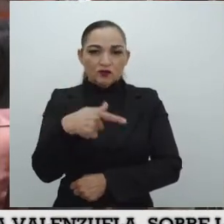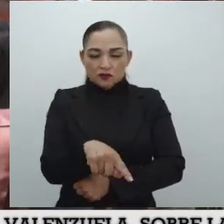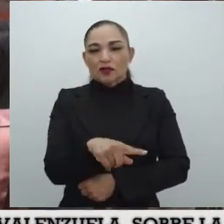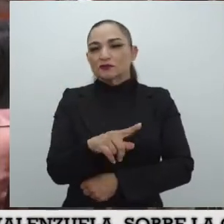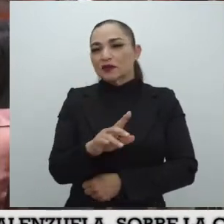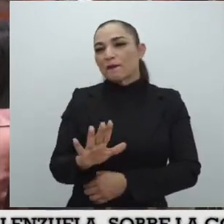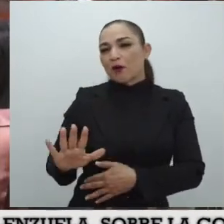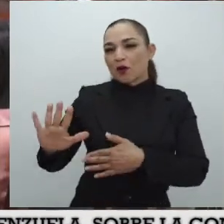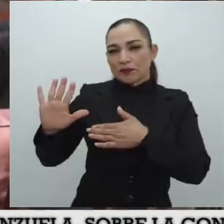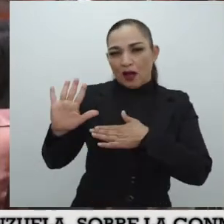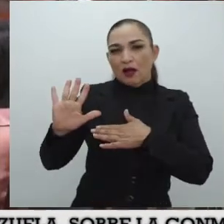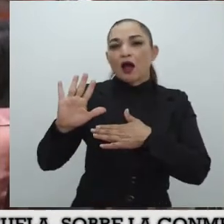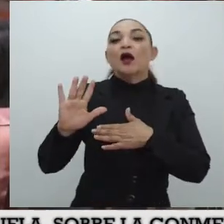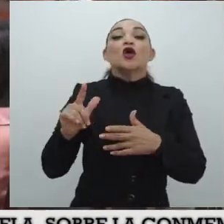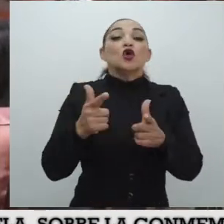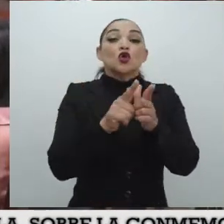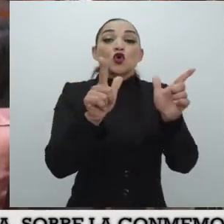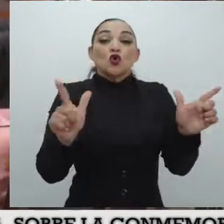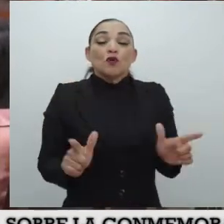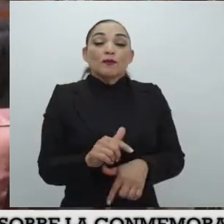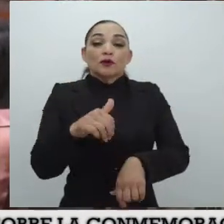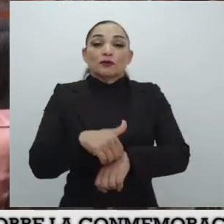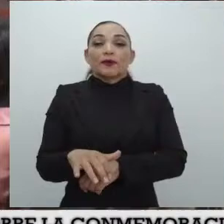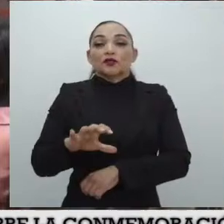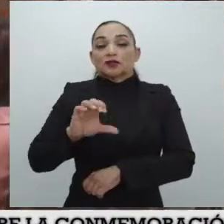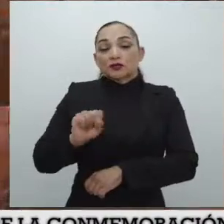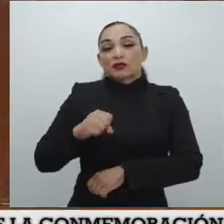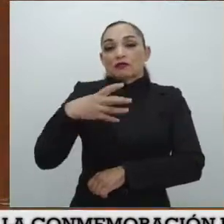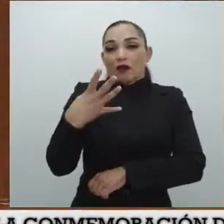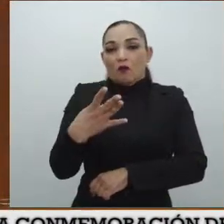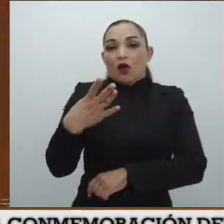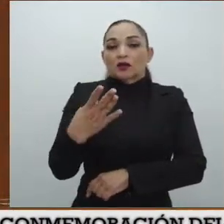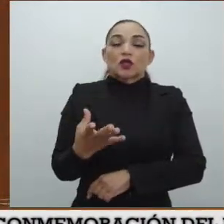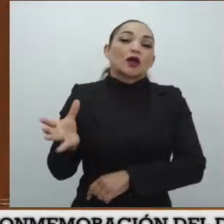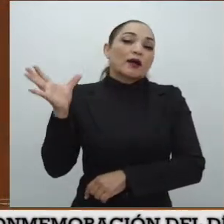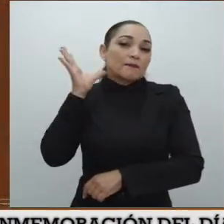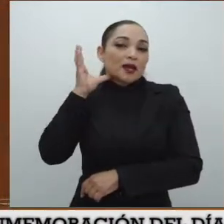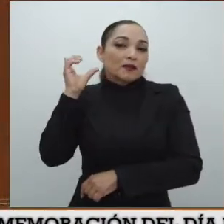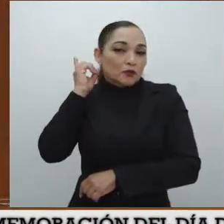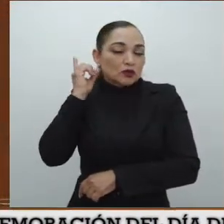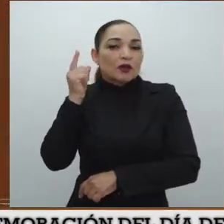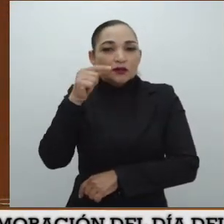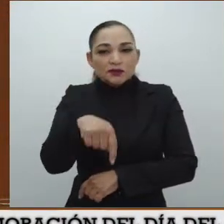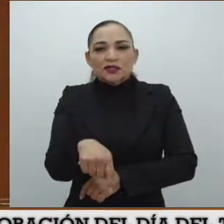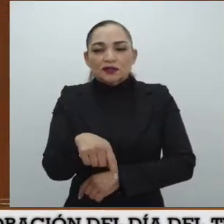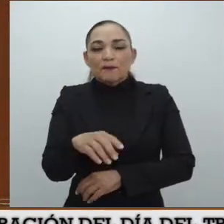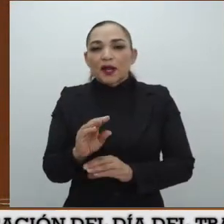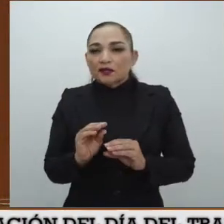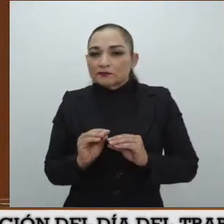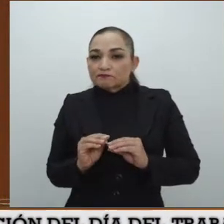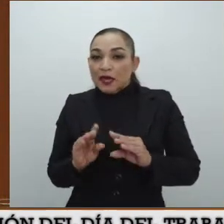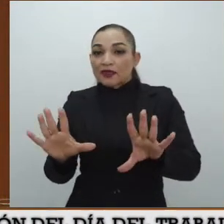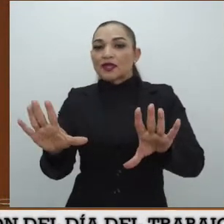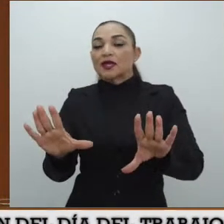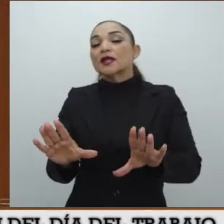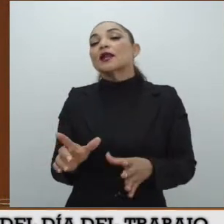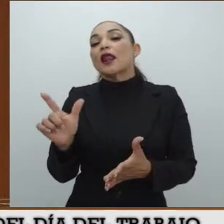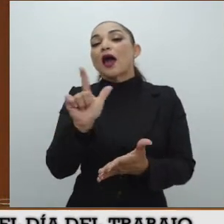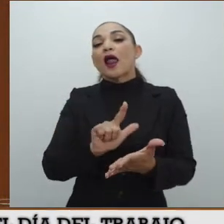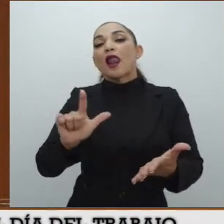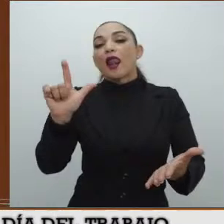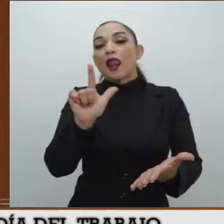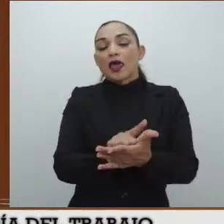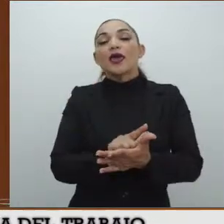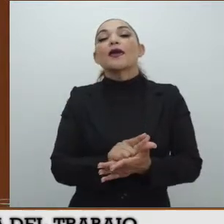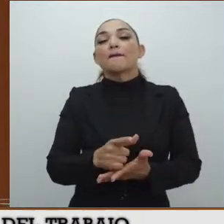la 64 legislatura en el Congreso del Estado fue precisamente expedir la Ley Orgánica del